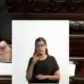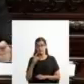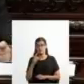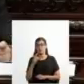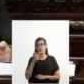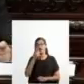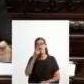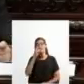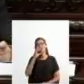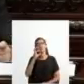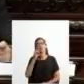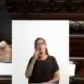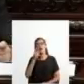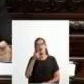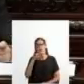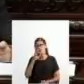A Decoagro